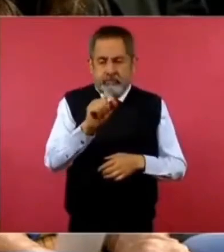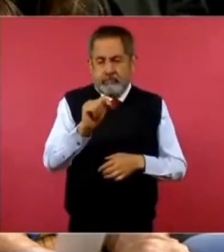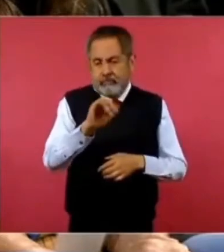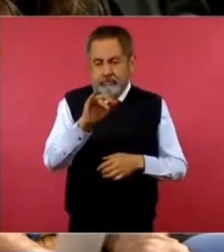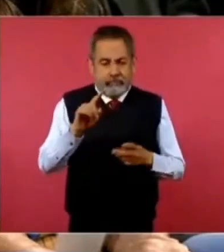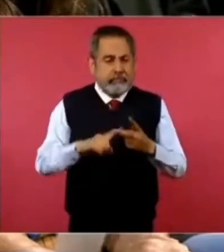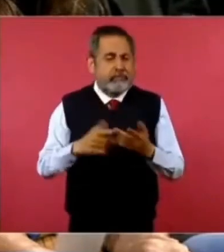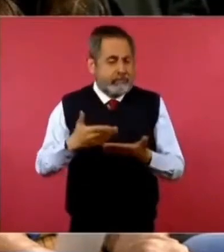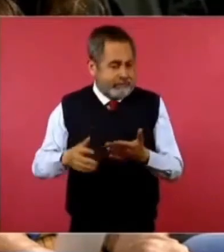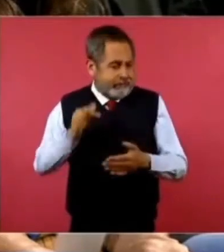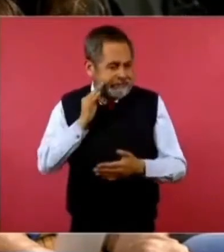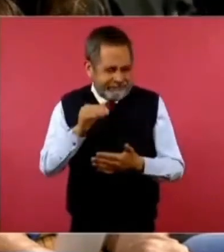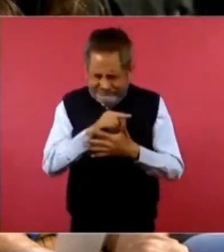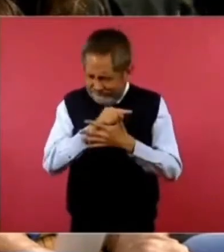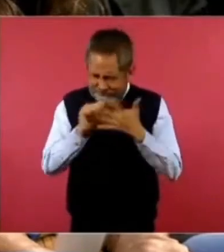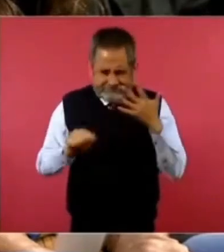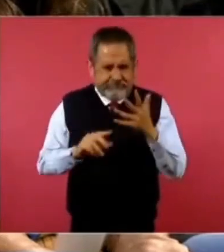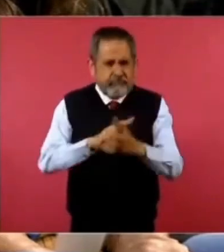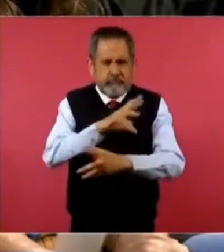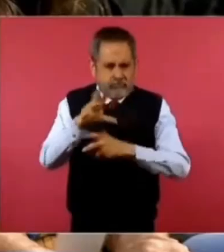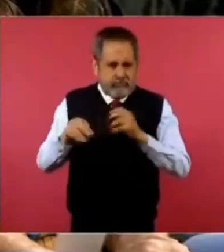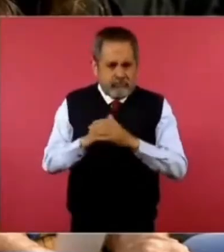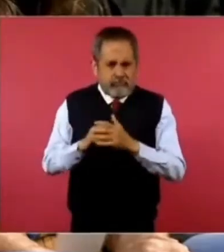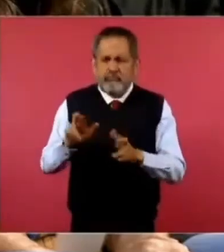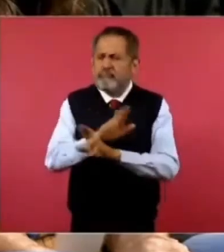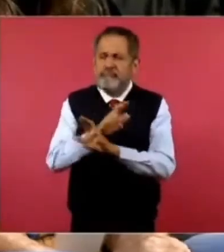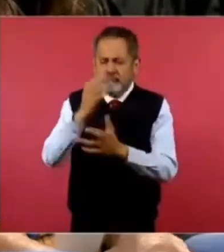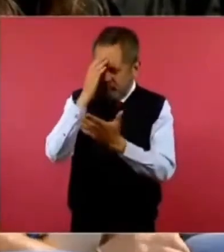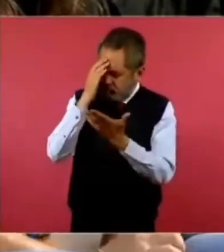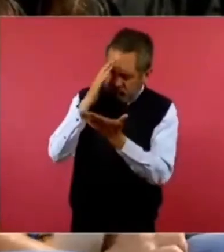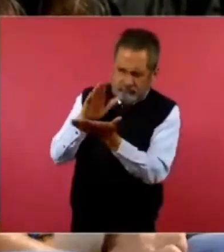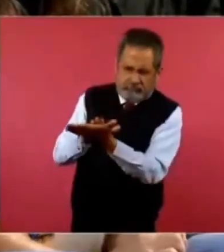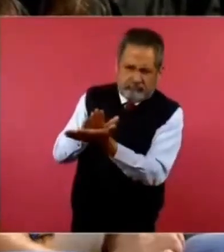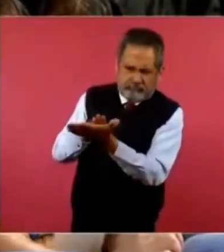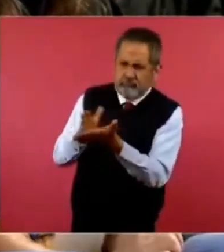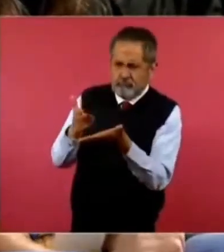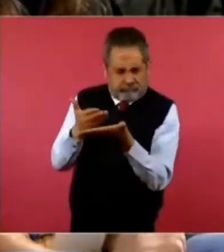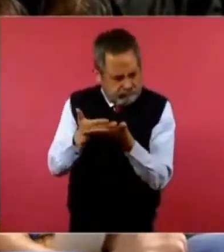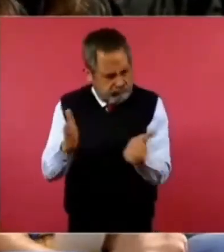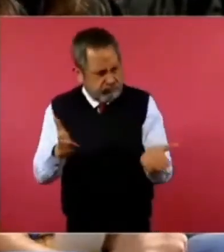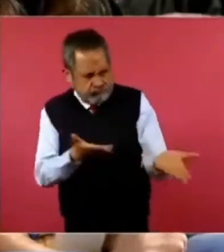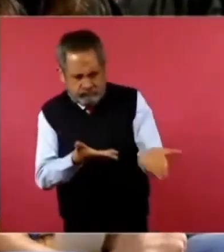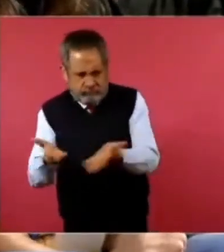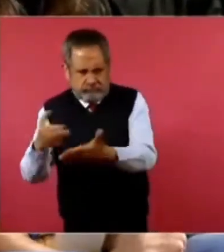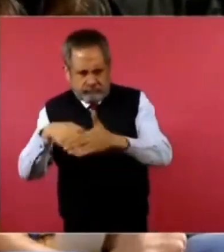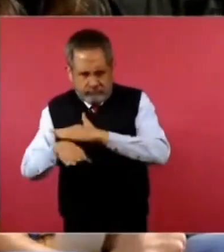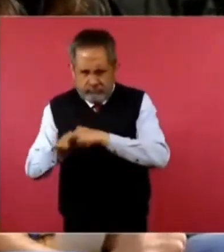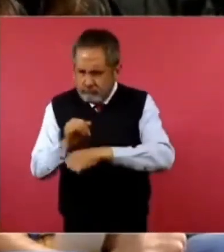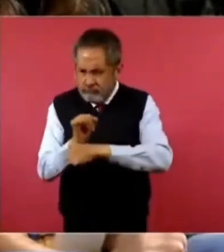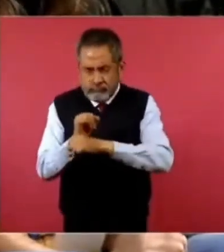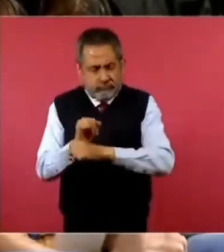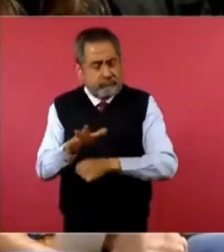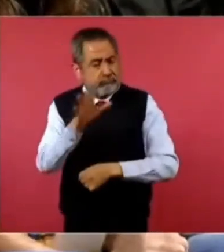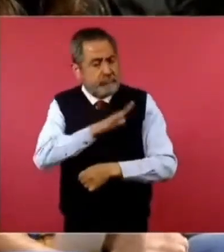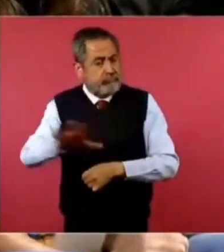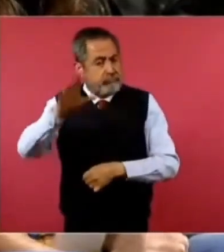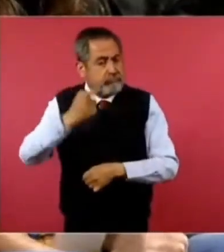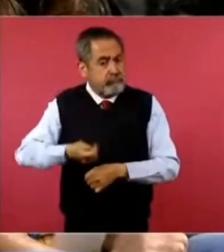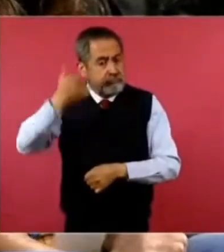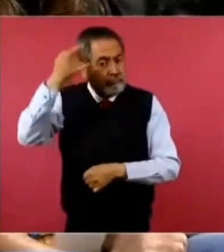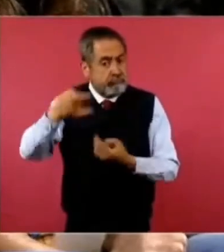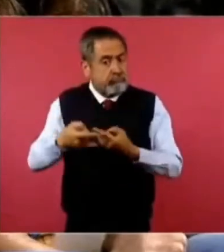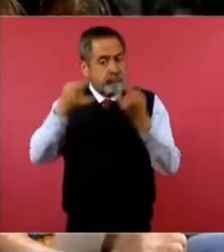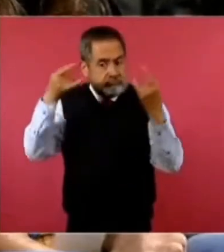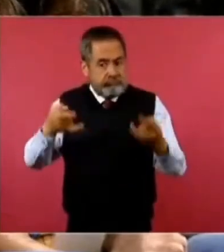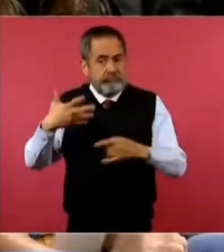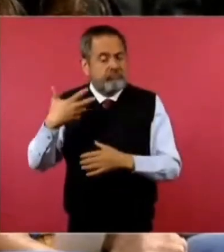fiscal actual, todos reconocemos que hubo una apertura inédita en un caso